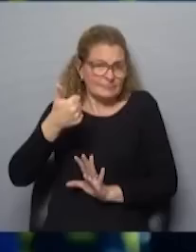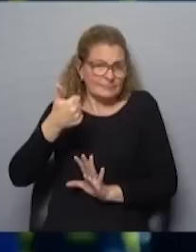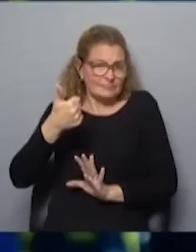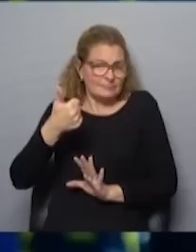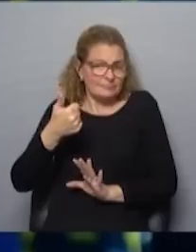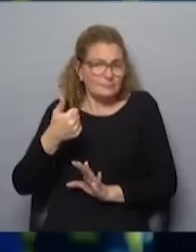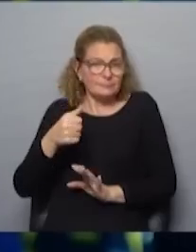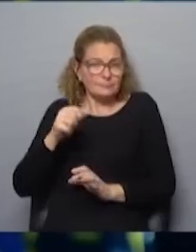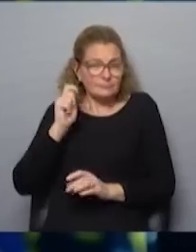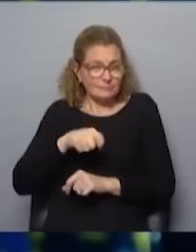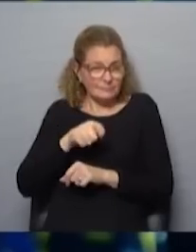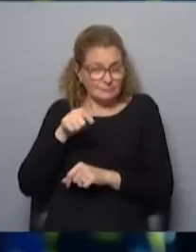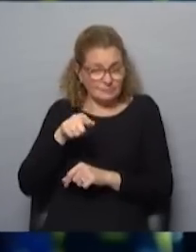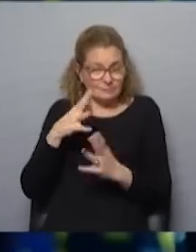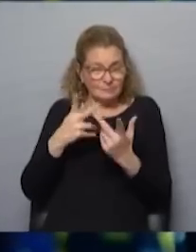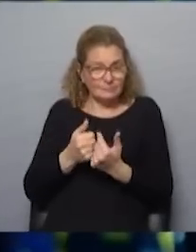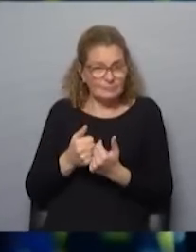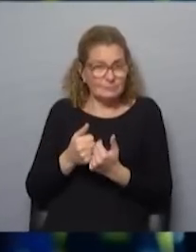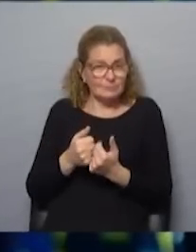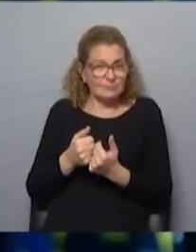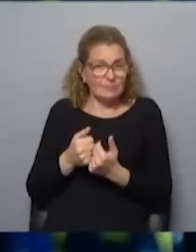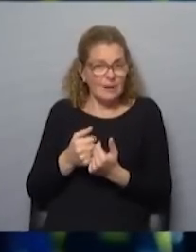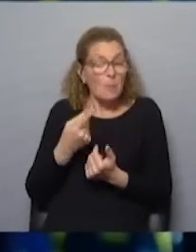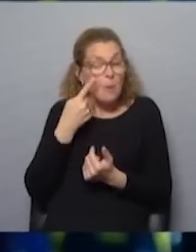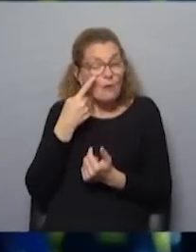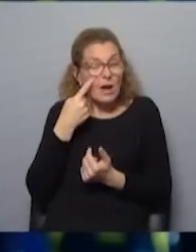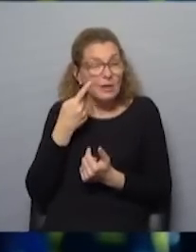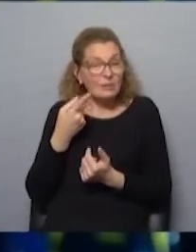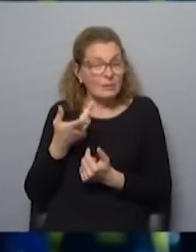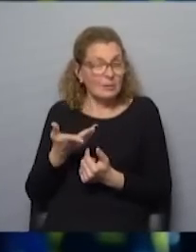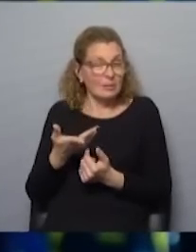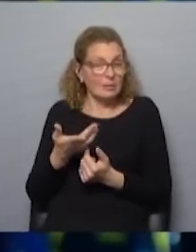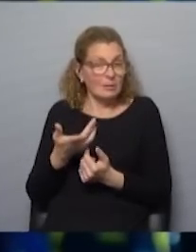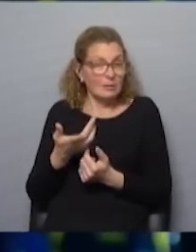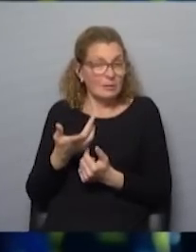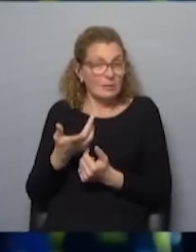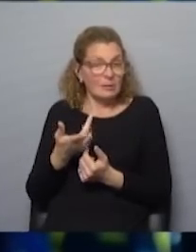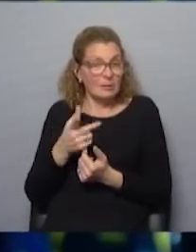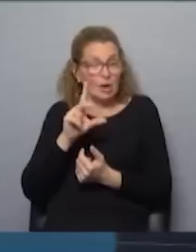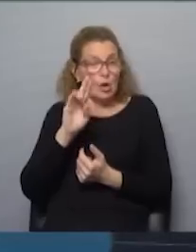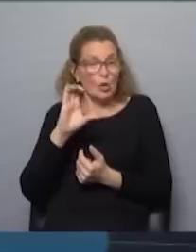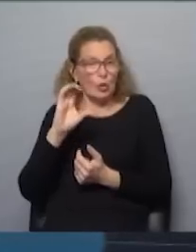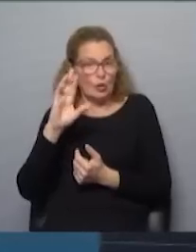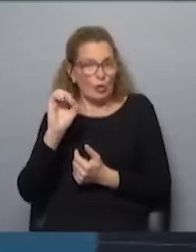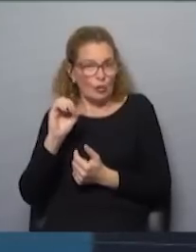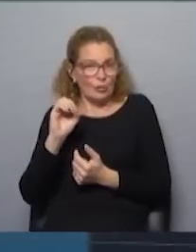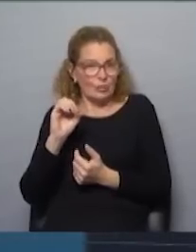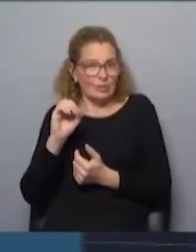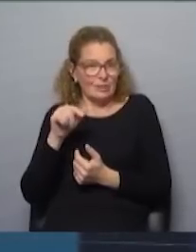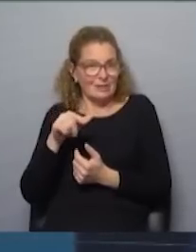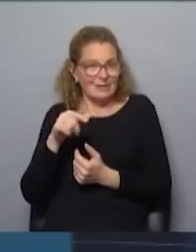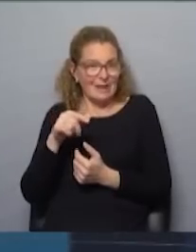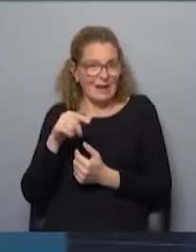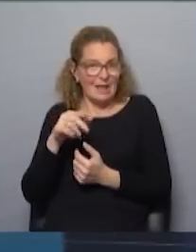demanda de ese tipo tiene que probar el lucro cesante por eso mismo y el daño dos millones agregó